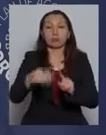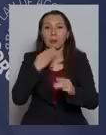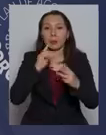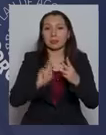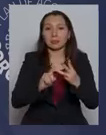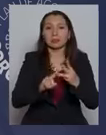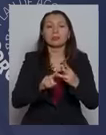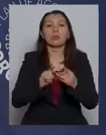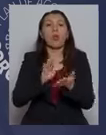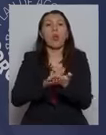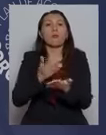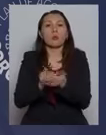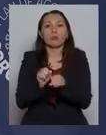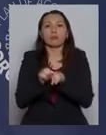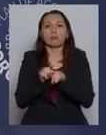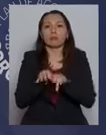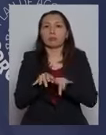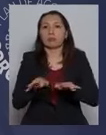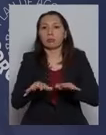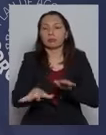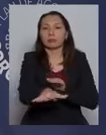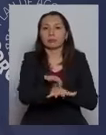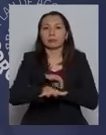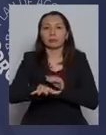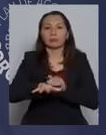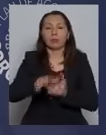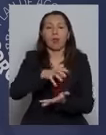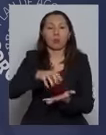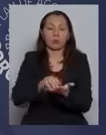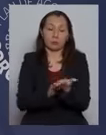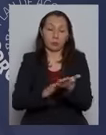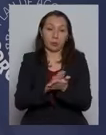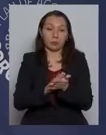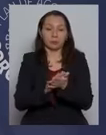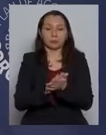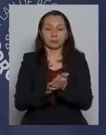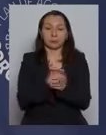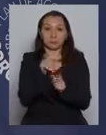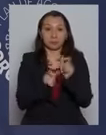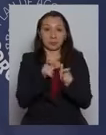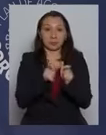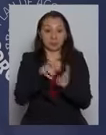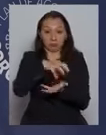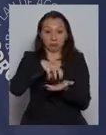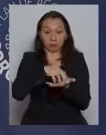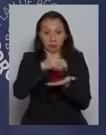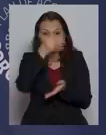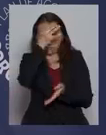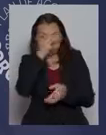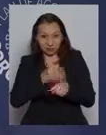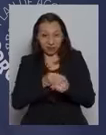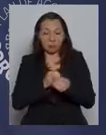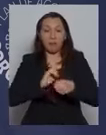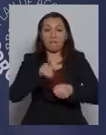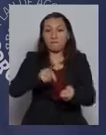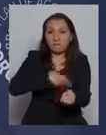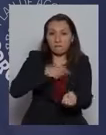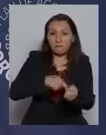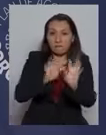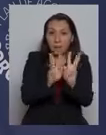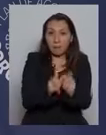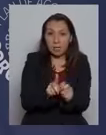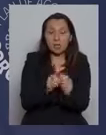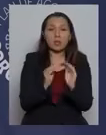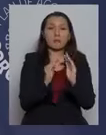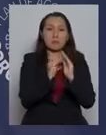es la dispersión que hay en esa comuna, es decir, si el grupo de personas que está contagiadas pertenece a un grupo familiar, a